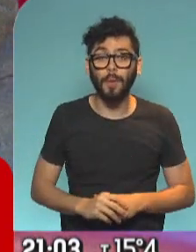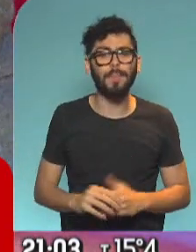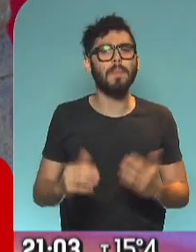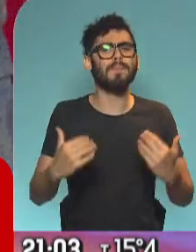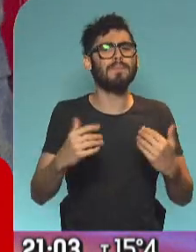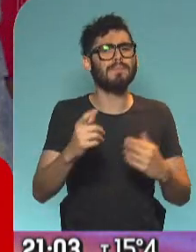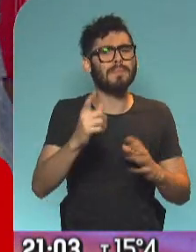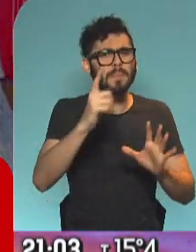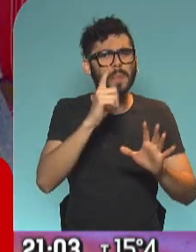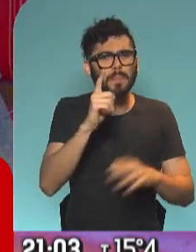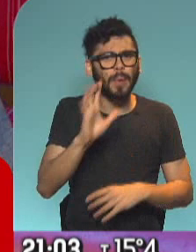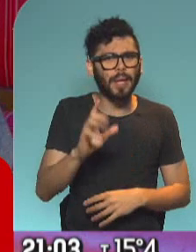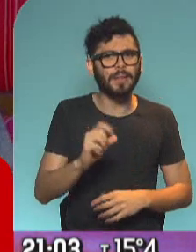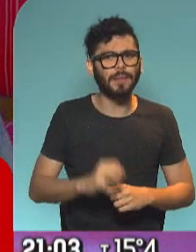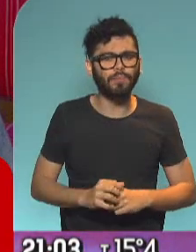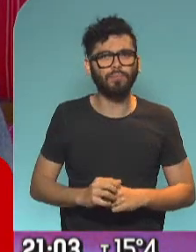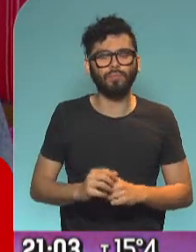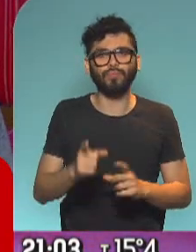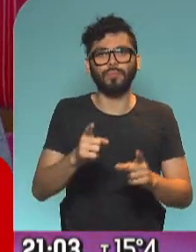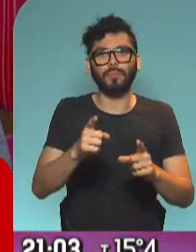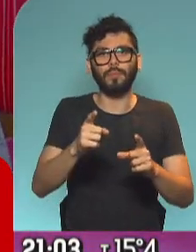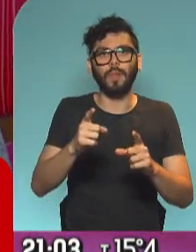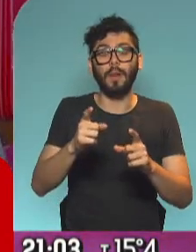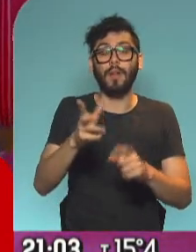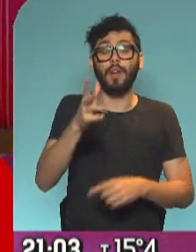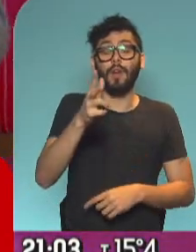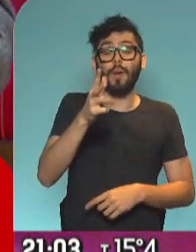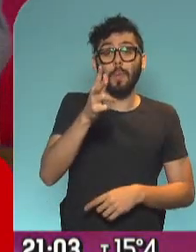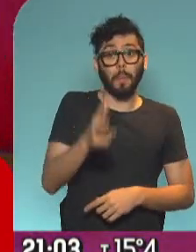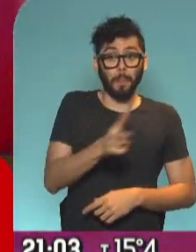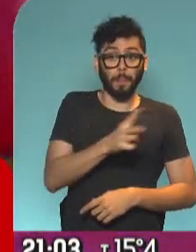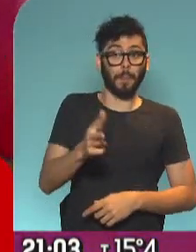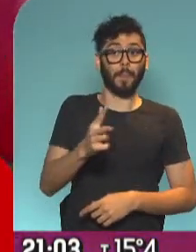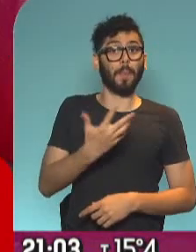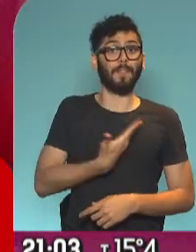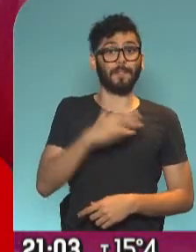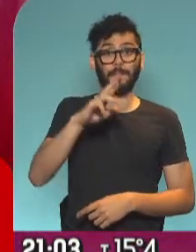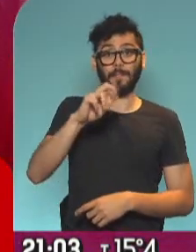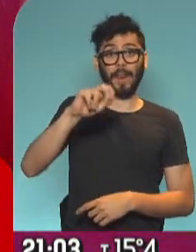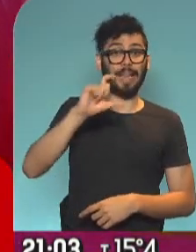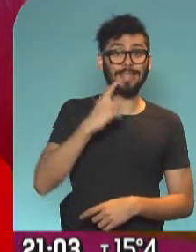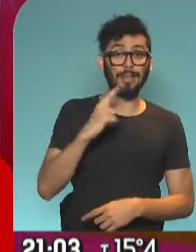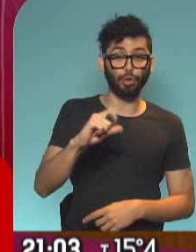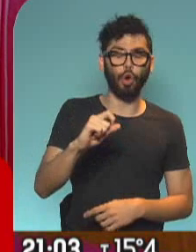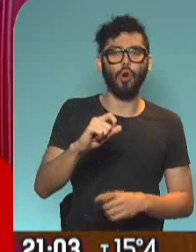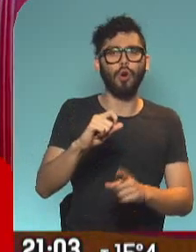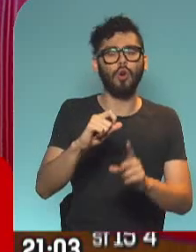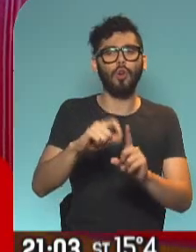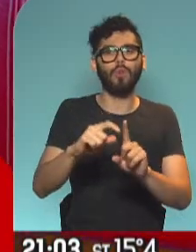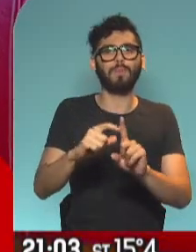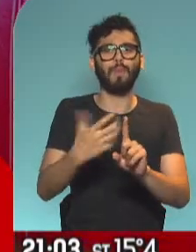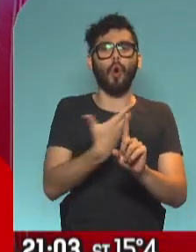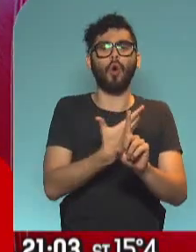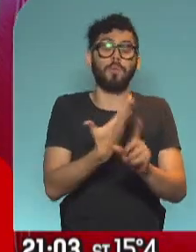línea, digamos, de lo que viene haciendo Francisco en el trayecto de su gobierno